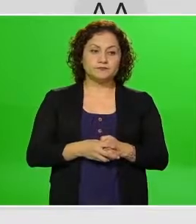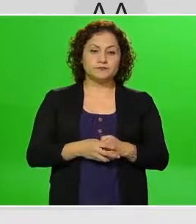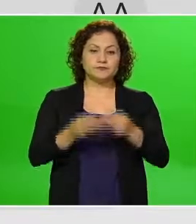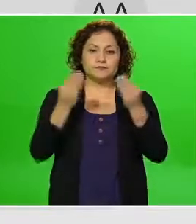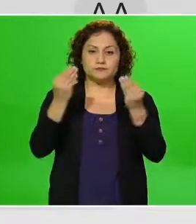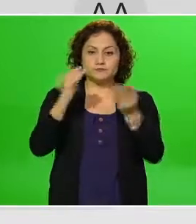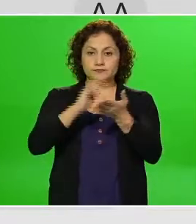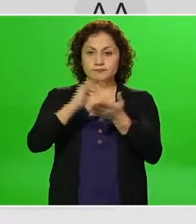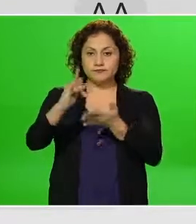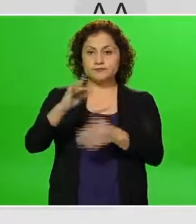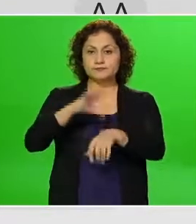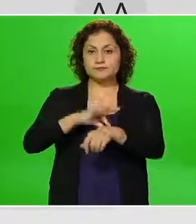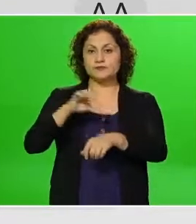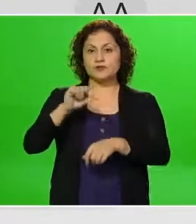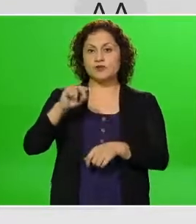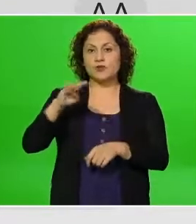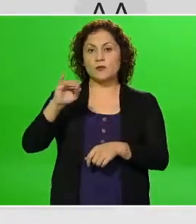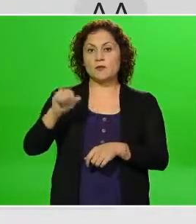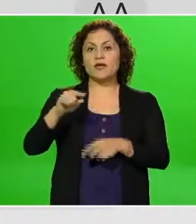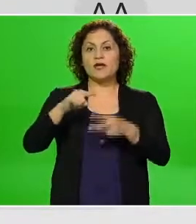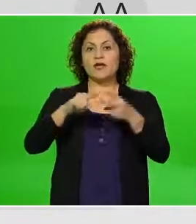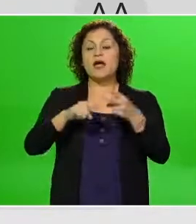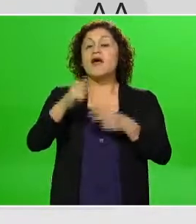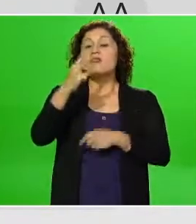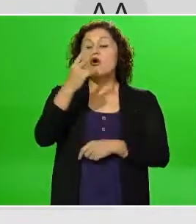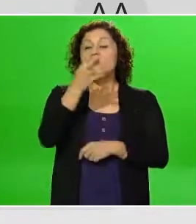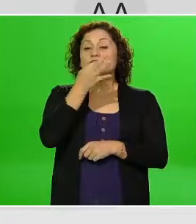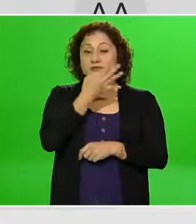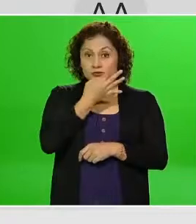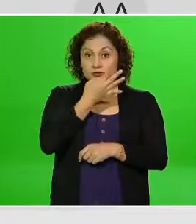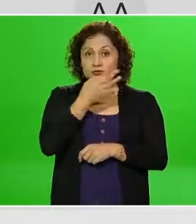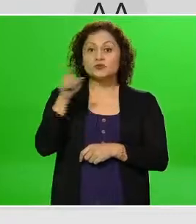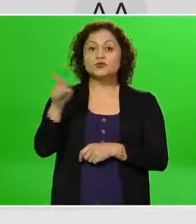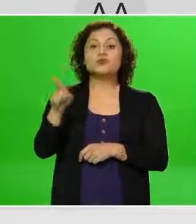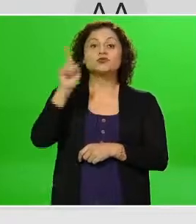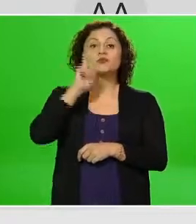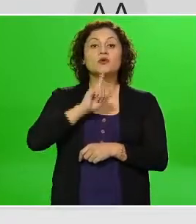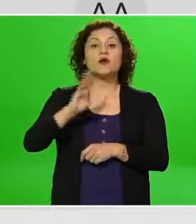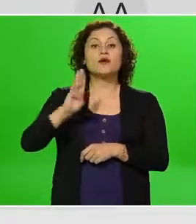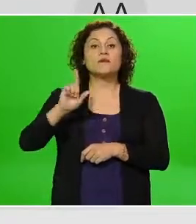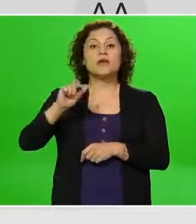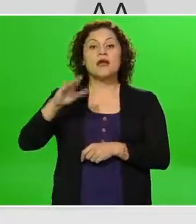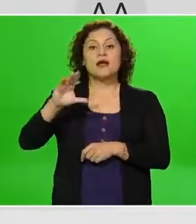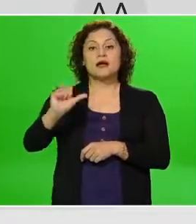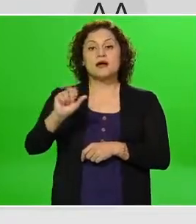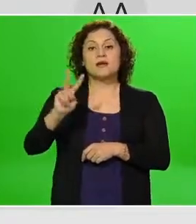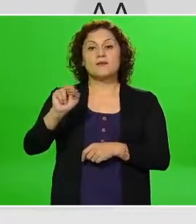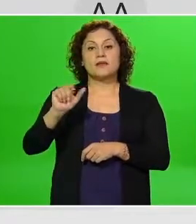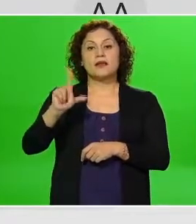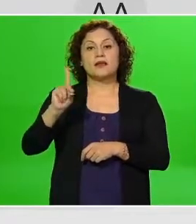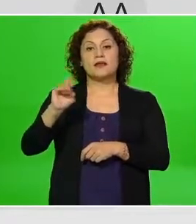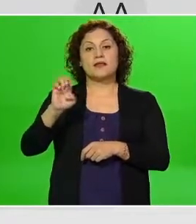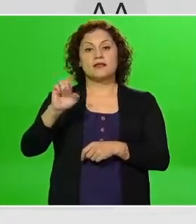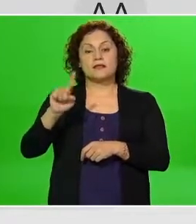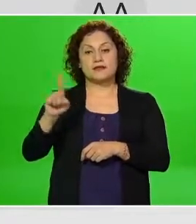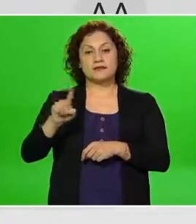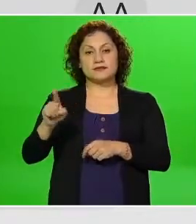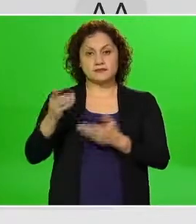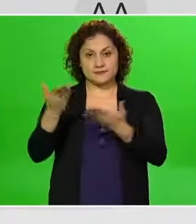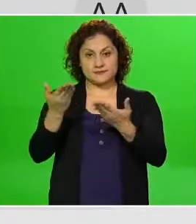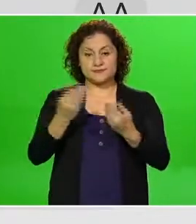Muchísimas gracias, doctora Lomía. Tenemos 2 minutos. La compañera Blanca Valadez. Muchas